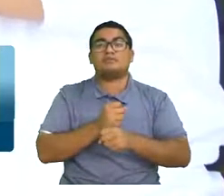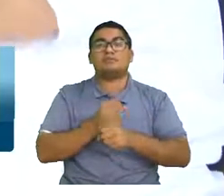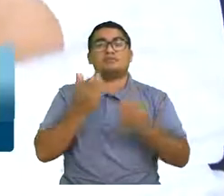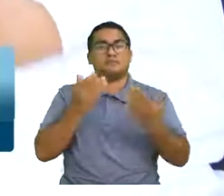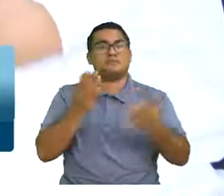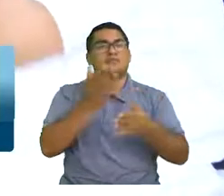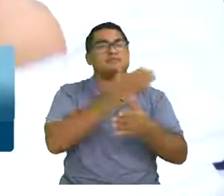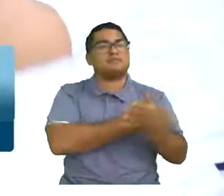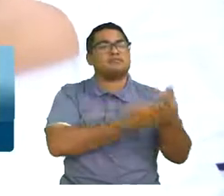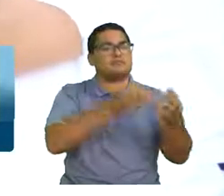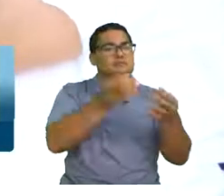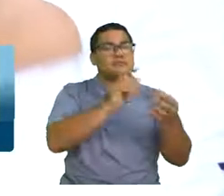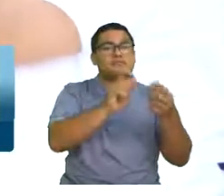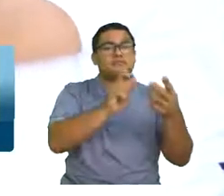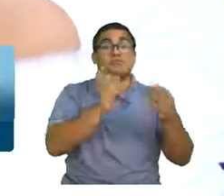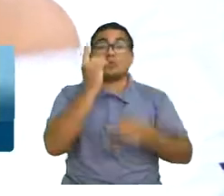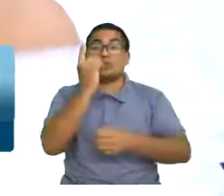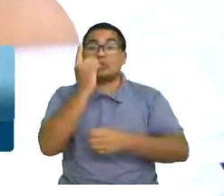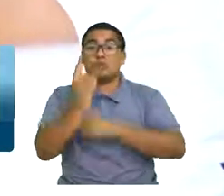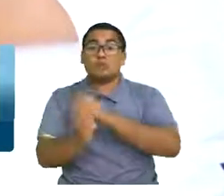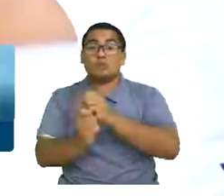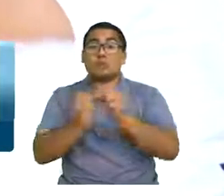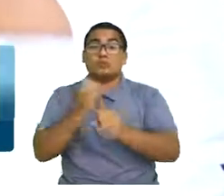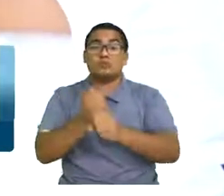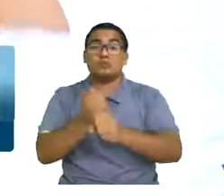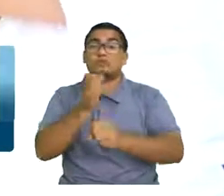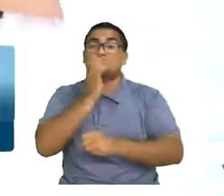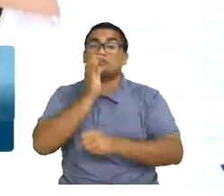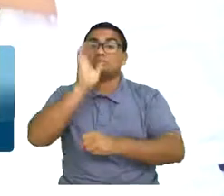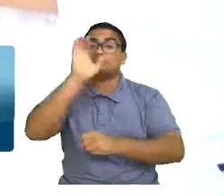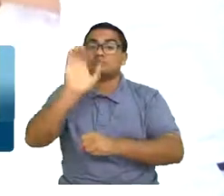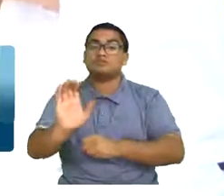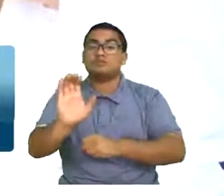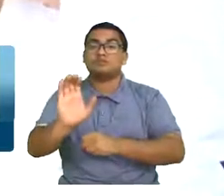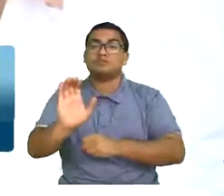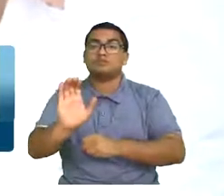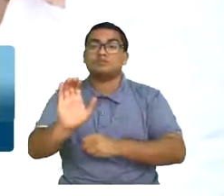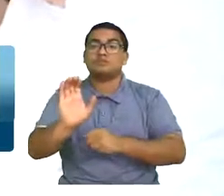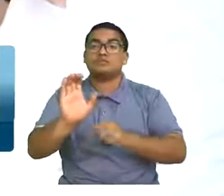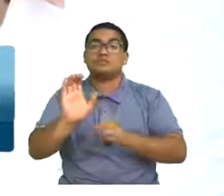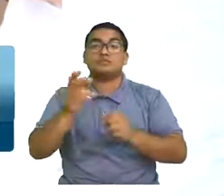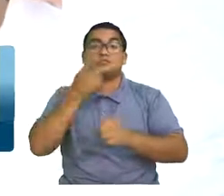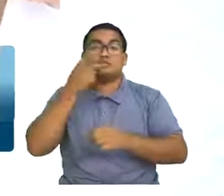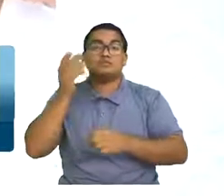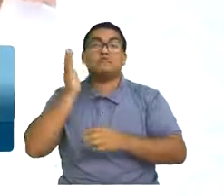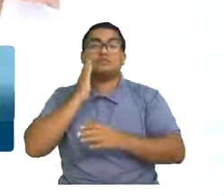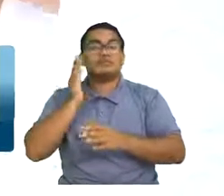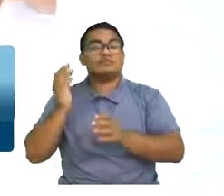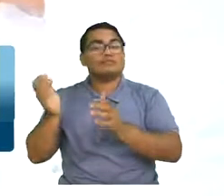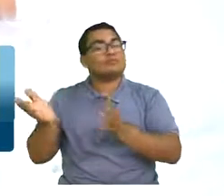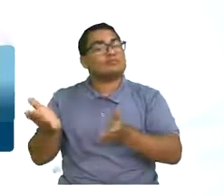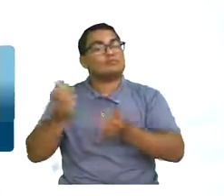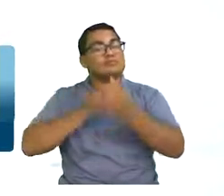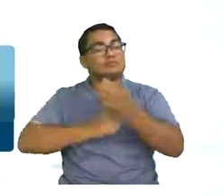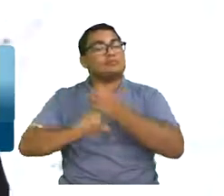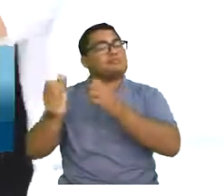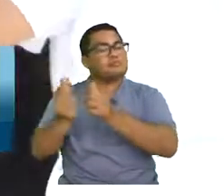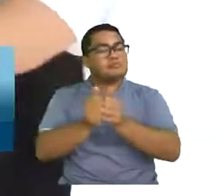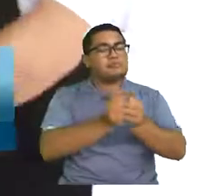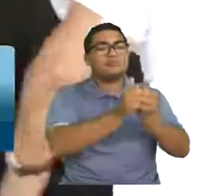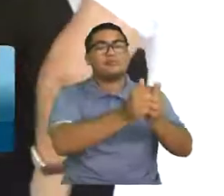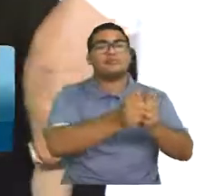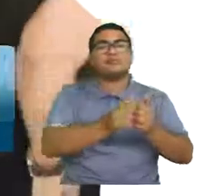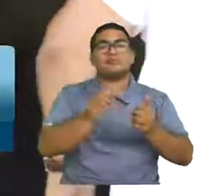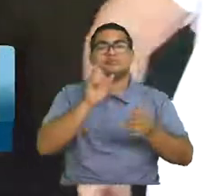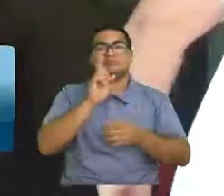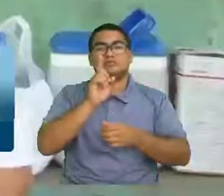meses, corresponde ahora el año. ¿Qué vacuna tiene que estar pendiente el padre de familia que nos está viendo, que si su niño ya cumplió los 12